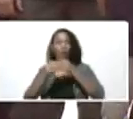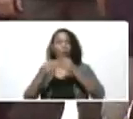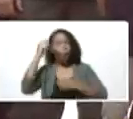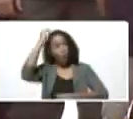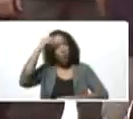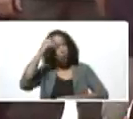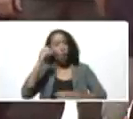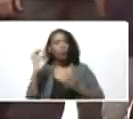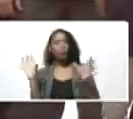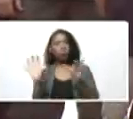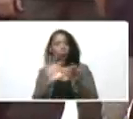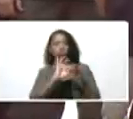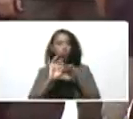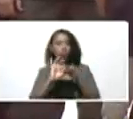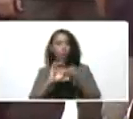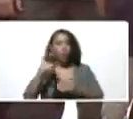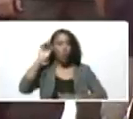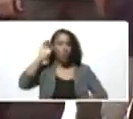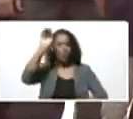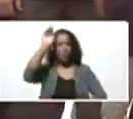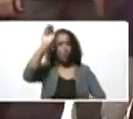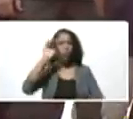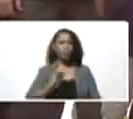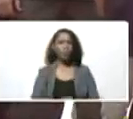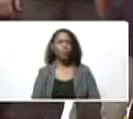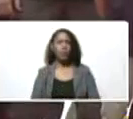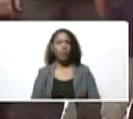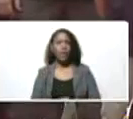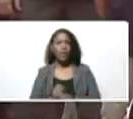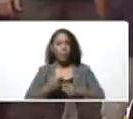de unión, de futuro y de